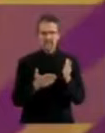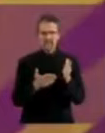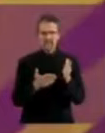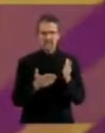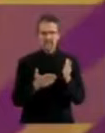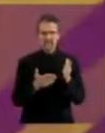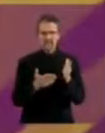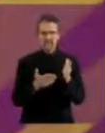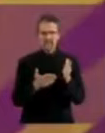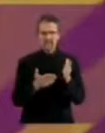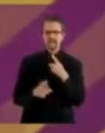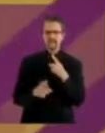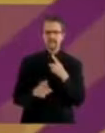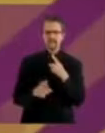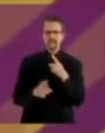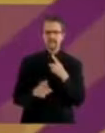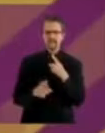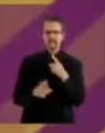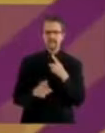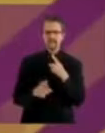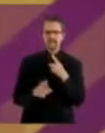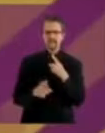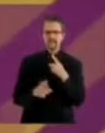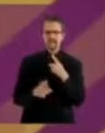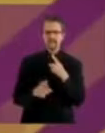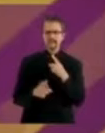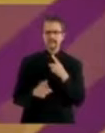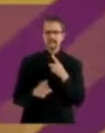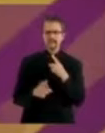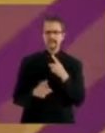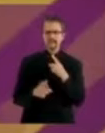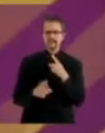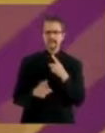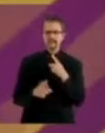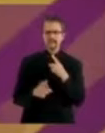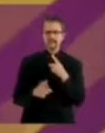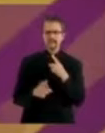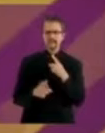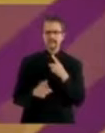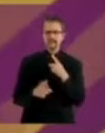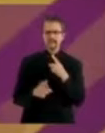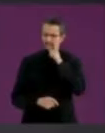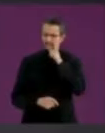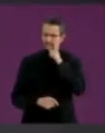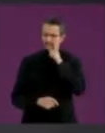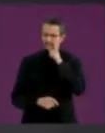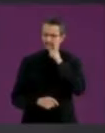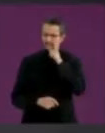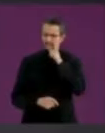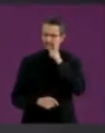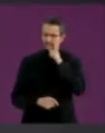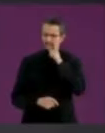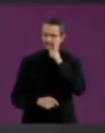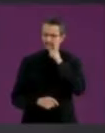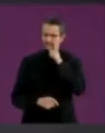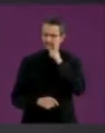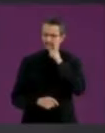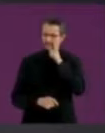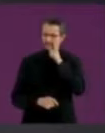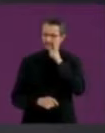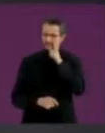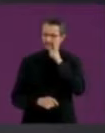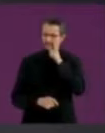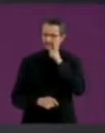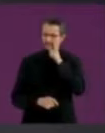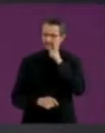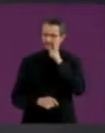Aquí lo tenemos en orden. Siempre he estado del lado de las víctimas y de la justicia durante toda mi vida. El caso Repsamen, como